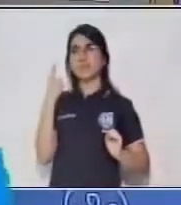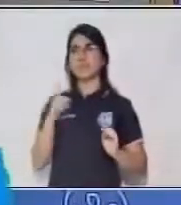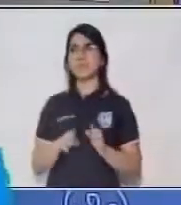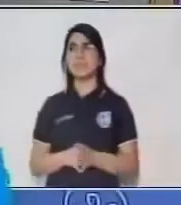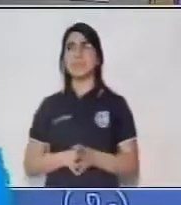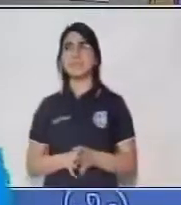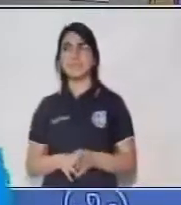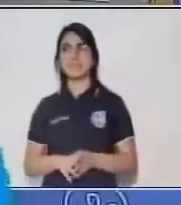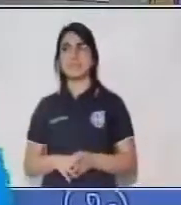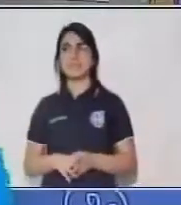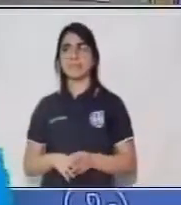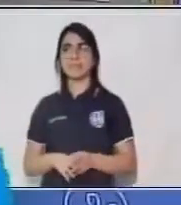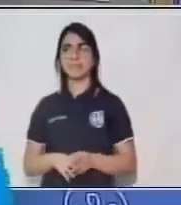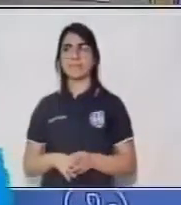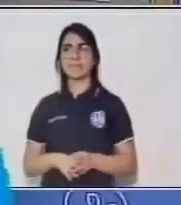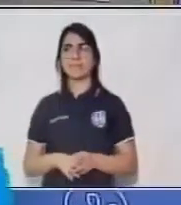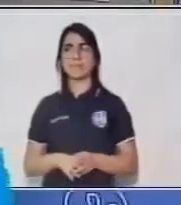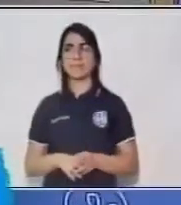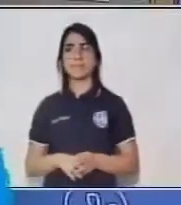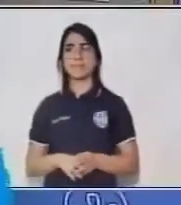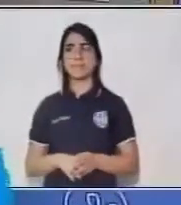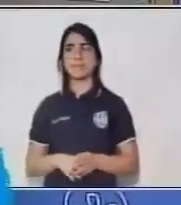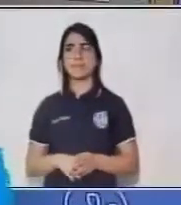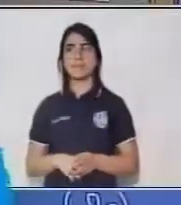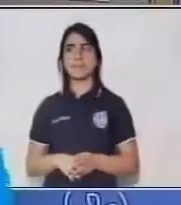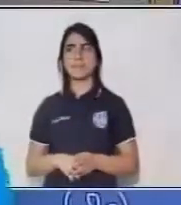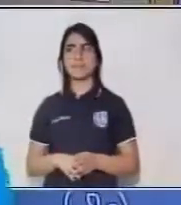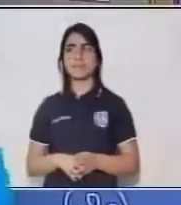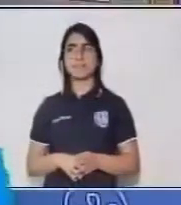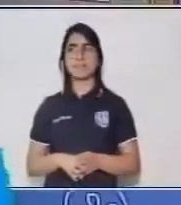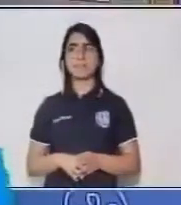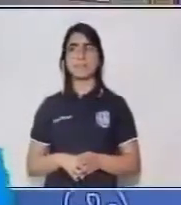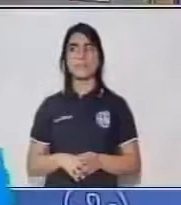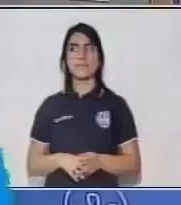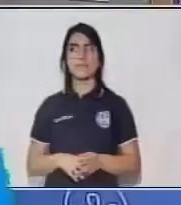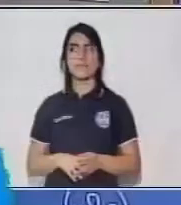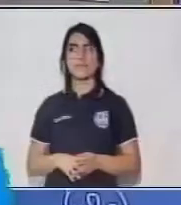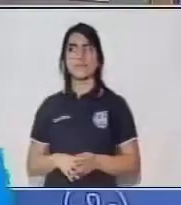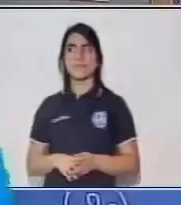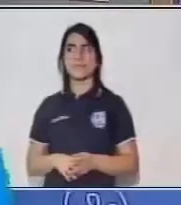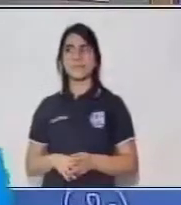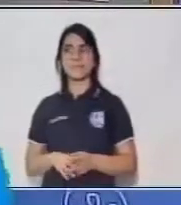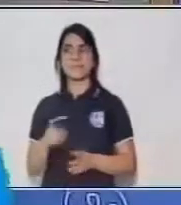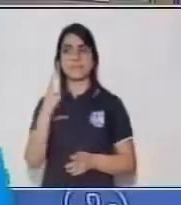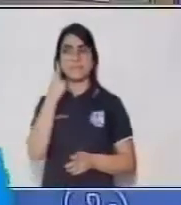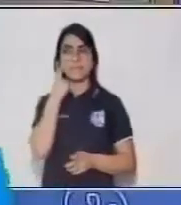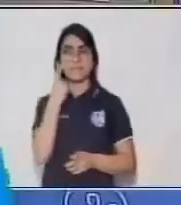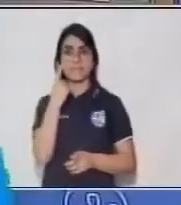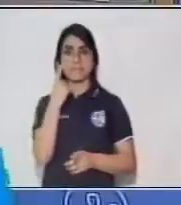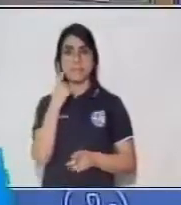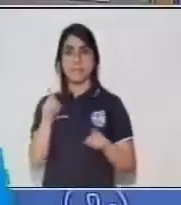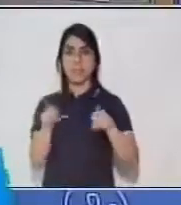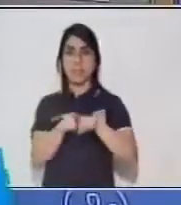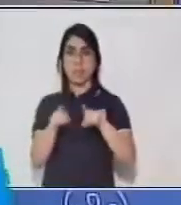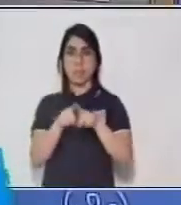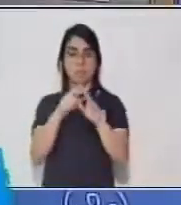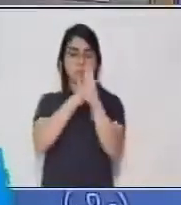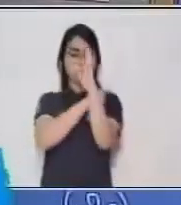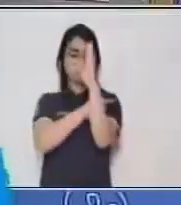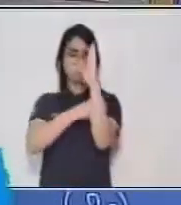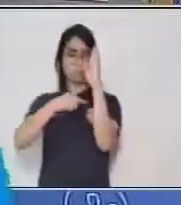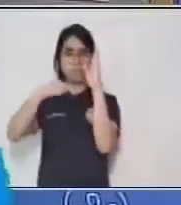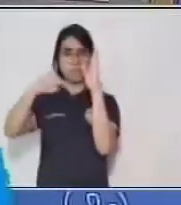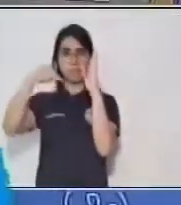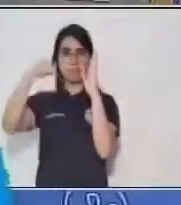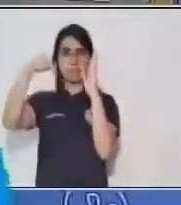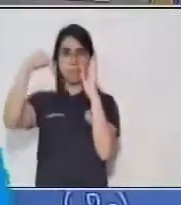es la constante de Euler, elevado a la X. ¿Sí? Y corta el eje Y en el valor 1.